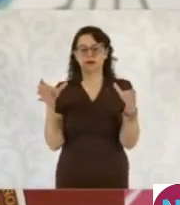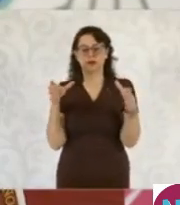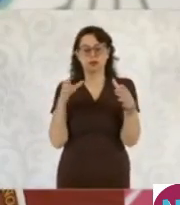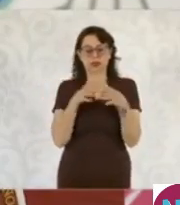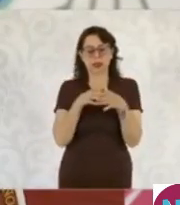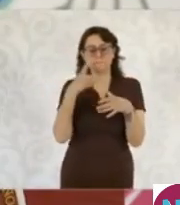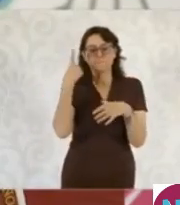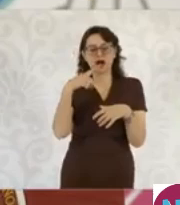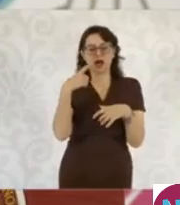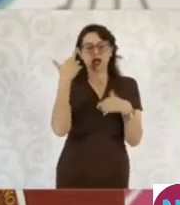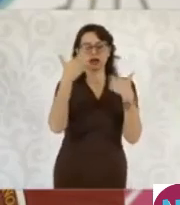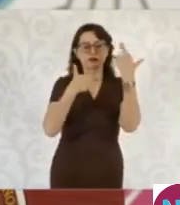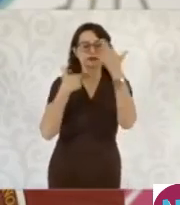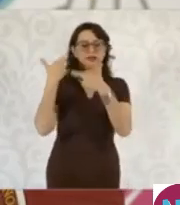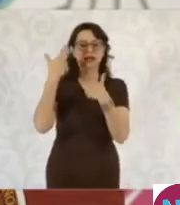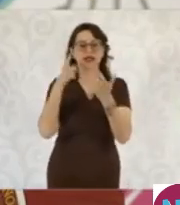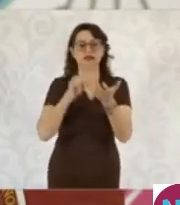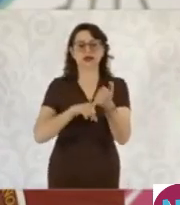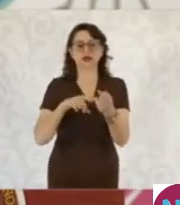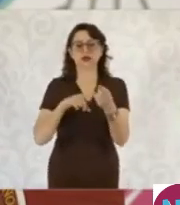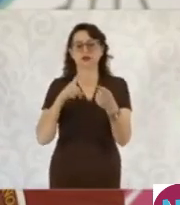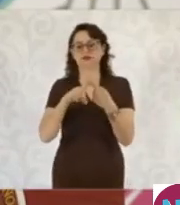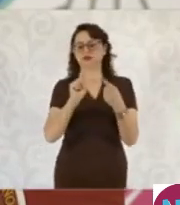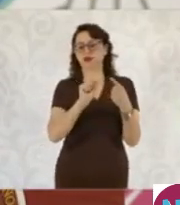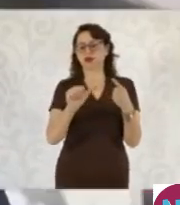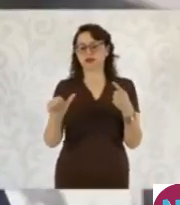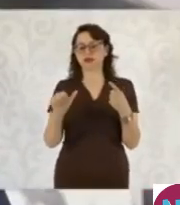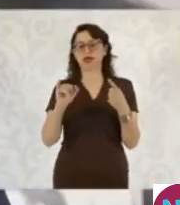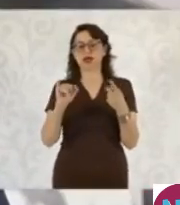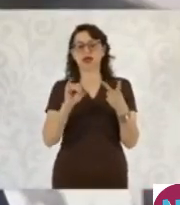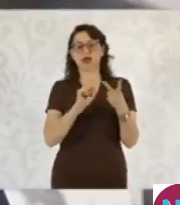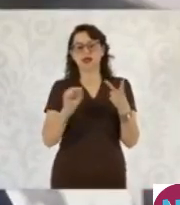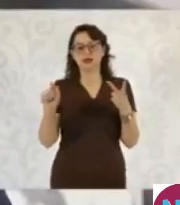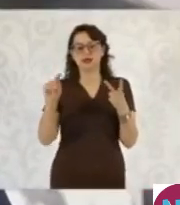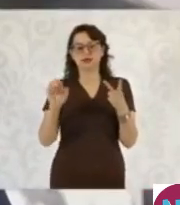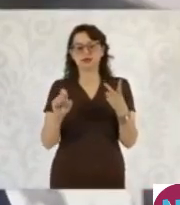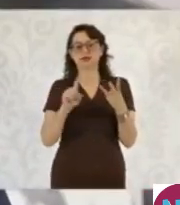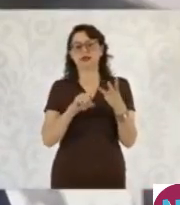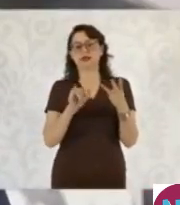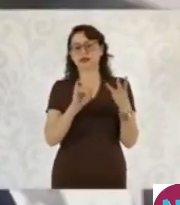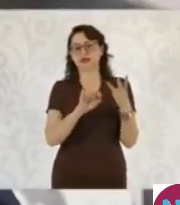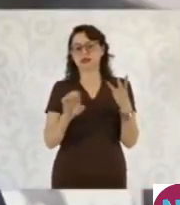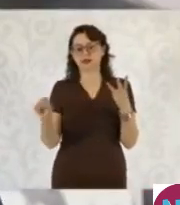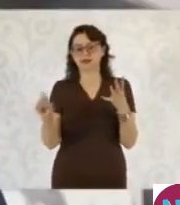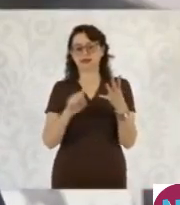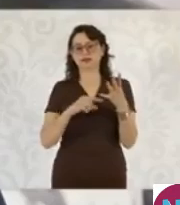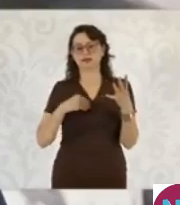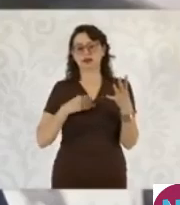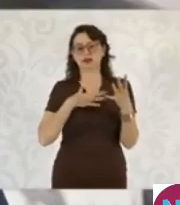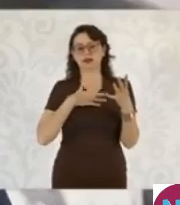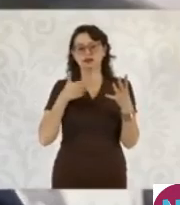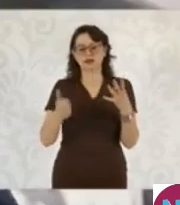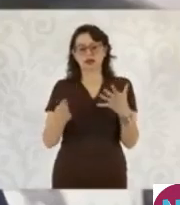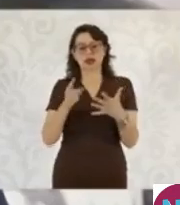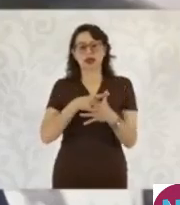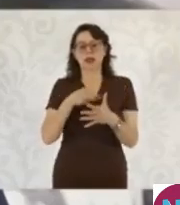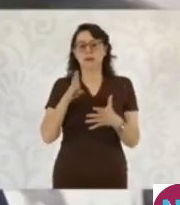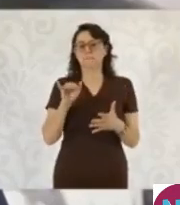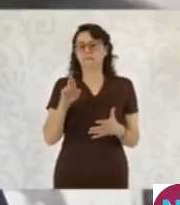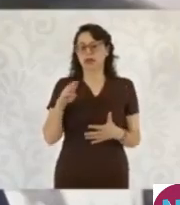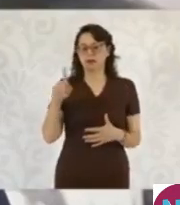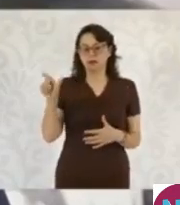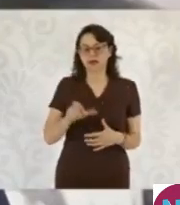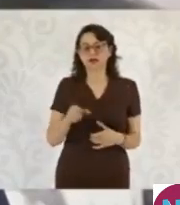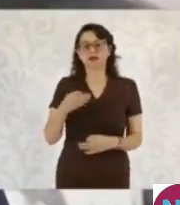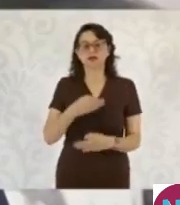evaluadores técnicos de la Secretaría de Salud, del IMSS, del ISSSTE, del IMSS Bienestar, de Birmex, equipo administrativo. Evaluamos las